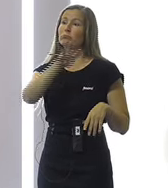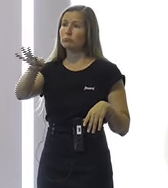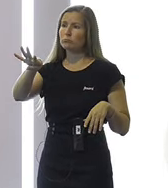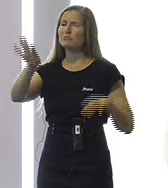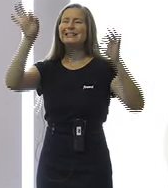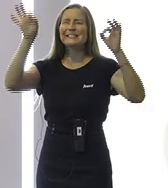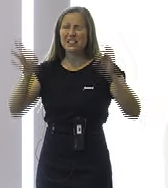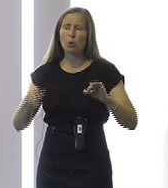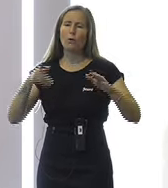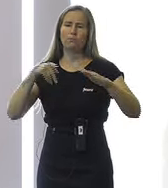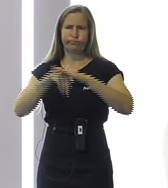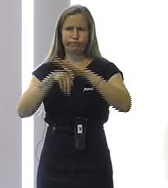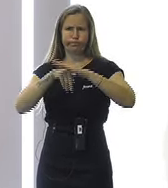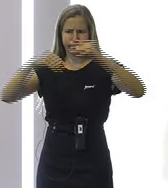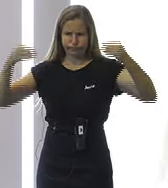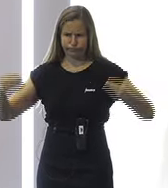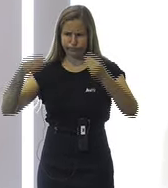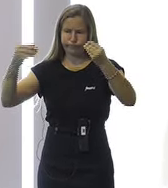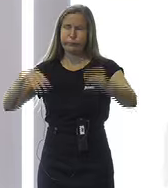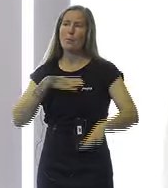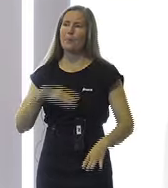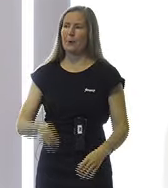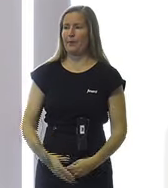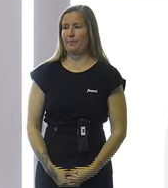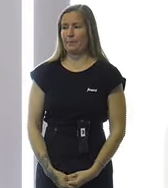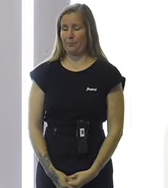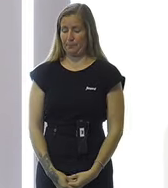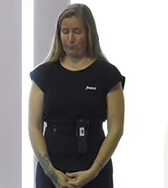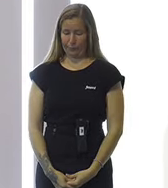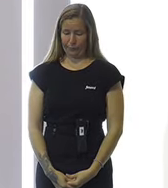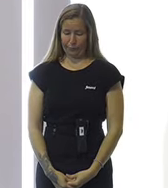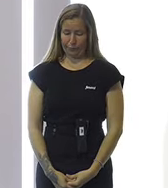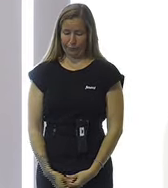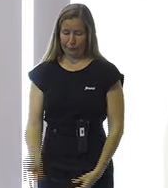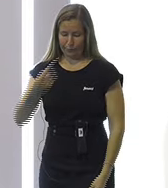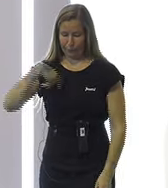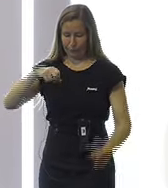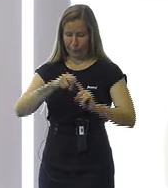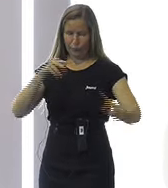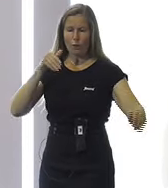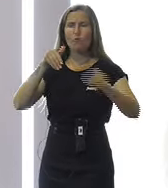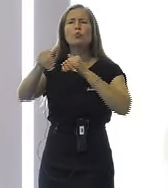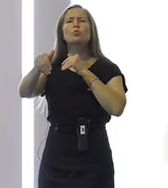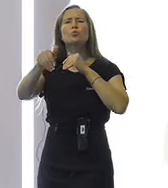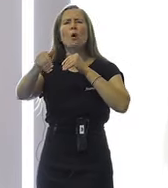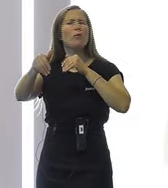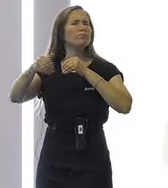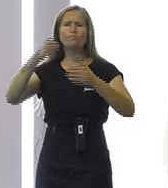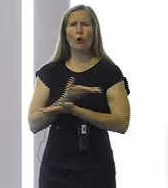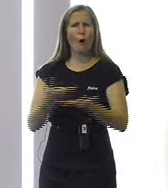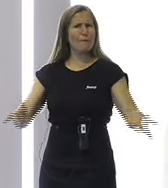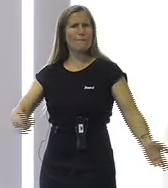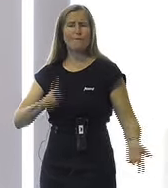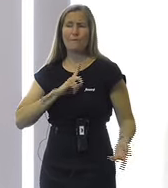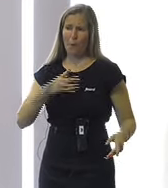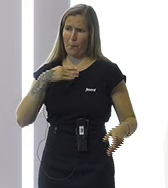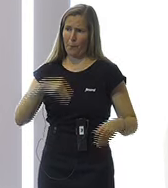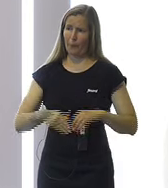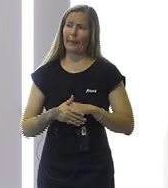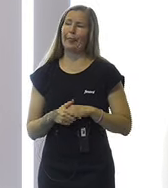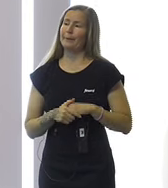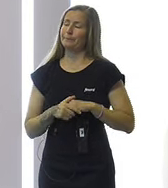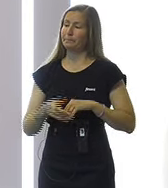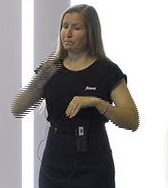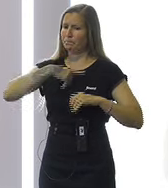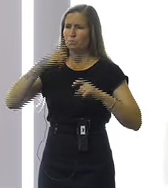seguirá mejorando. Encaramos el futuro con optimismo y confianza. El banco está fuerte. Tiene unas